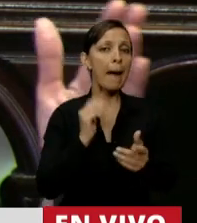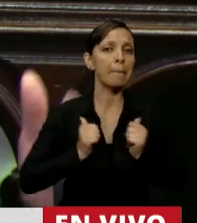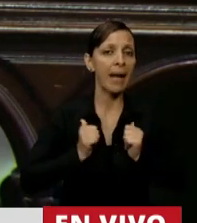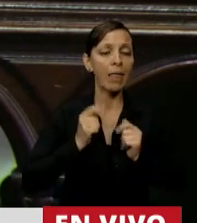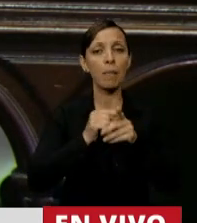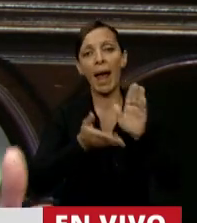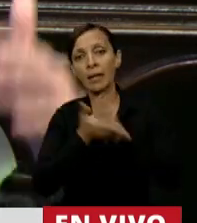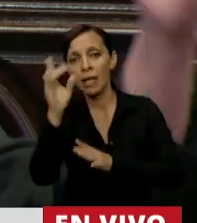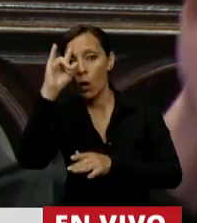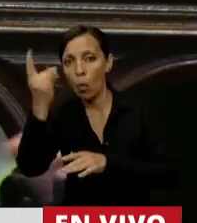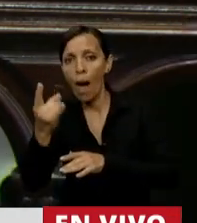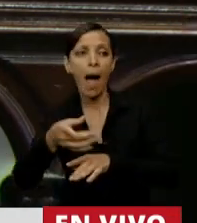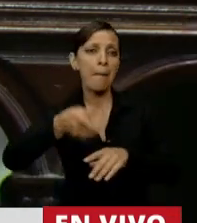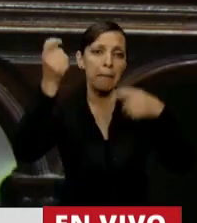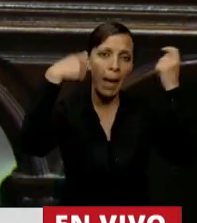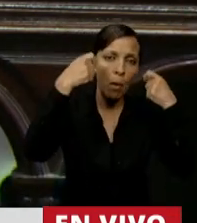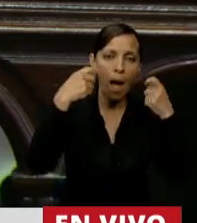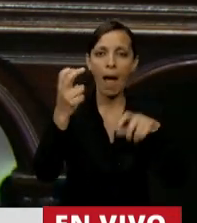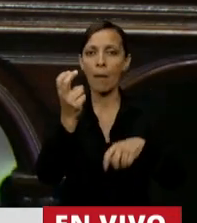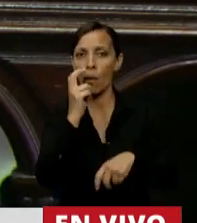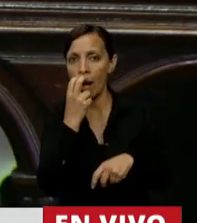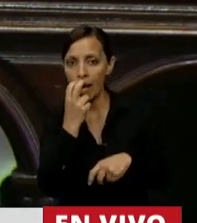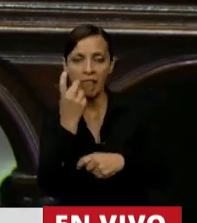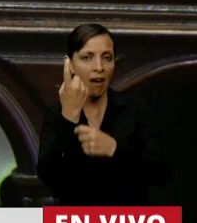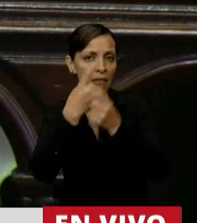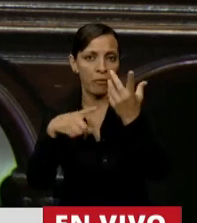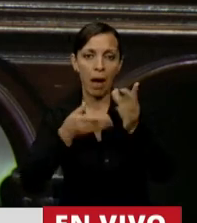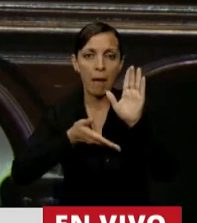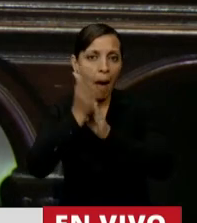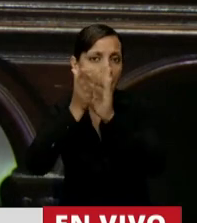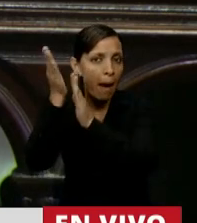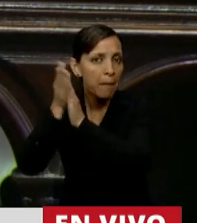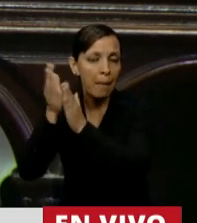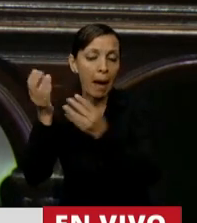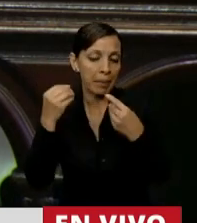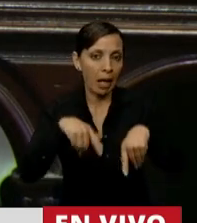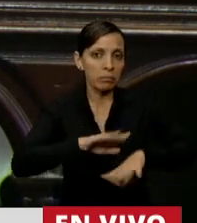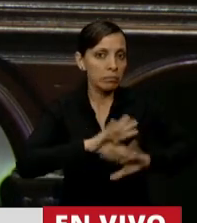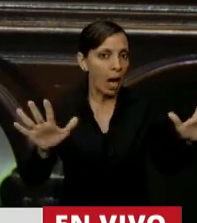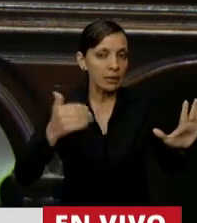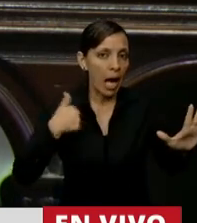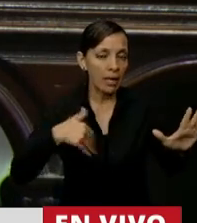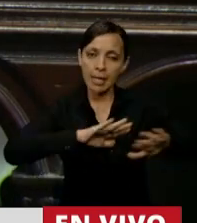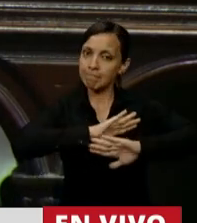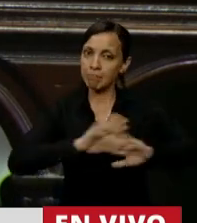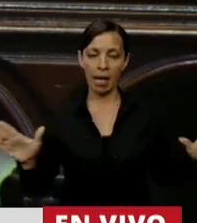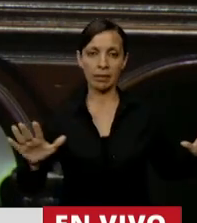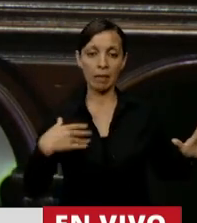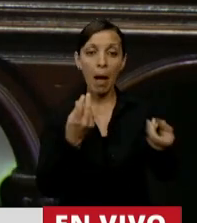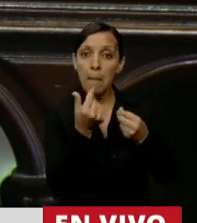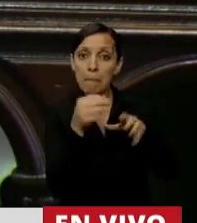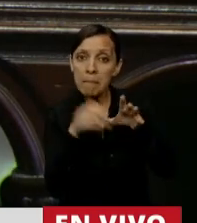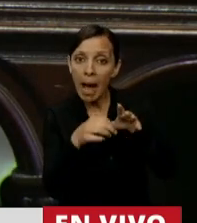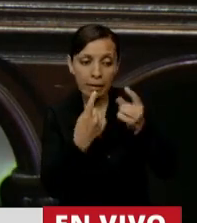río, para irse a Uruguay, para irse a Paraguay, a Bolivia, para llevarse de la Argentina su